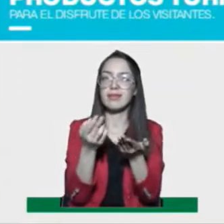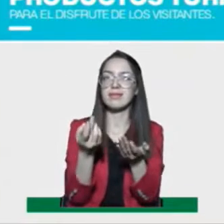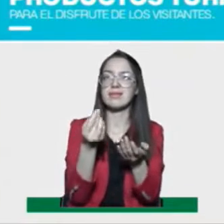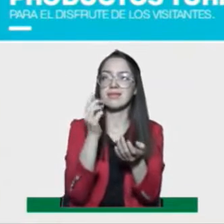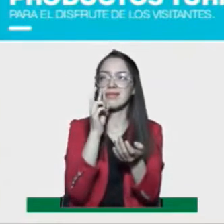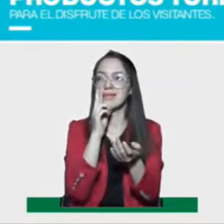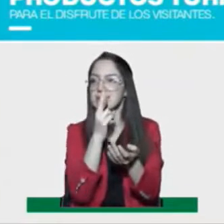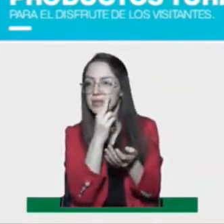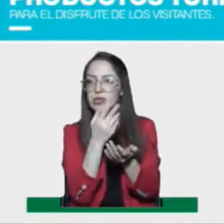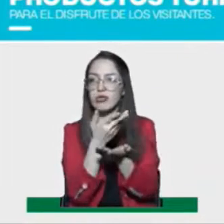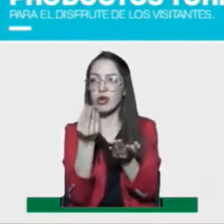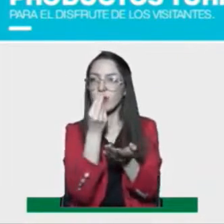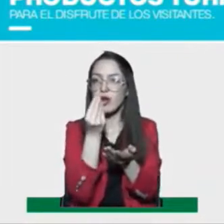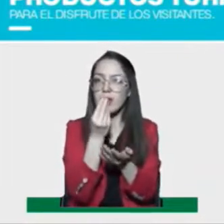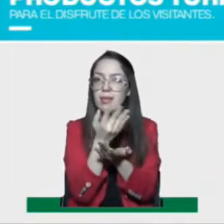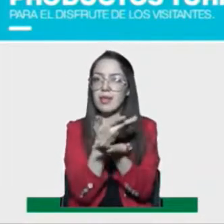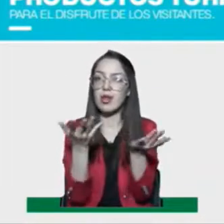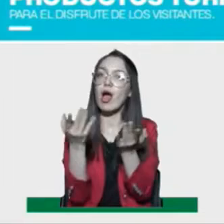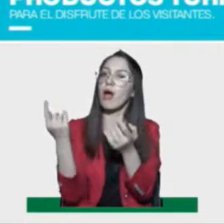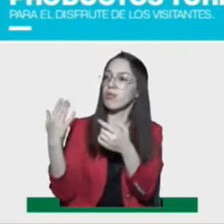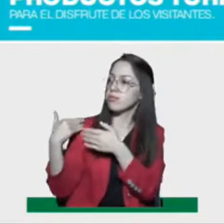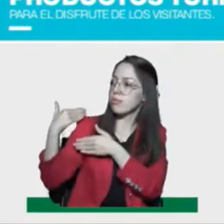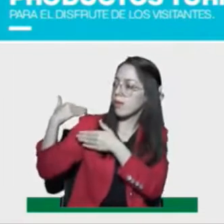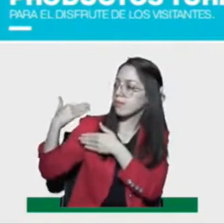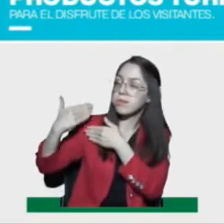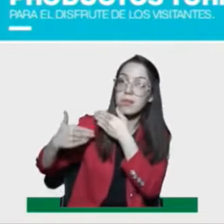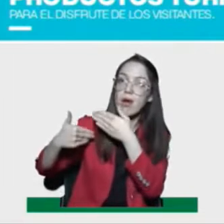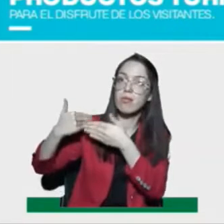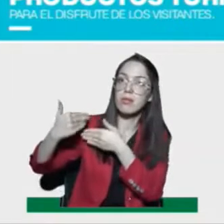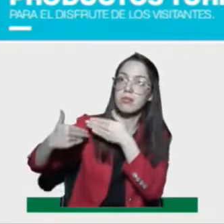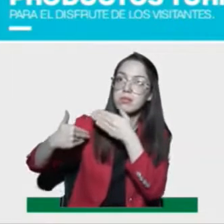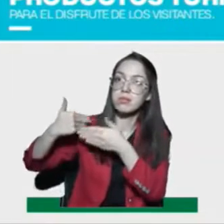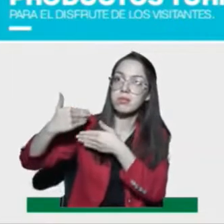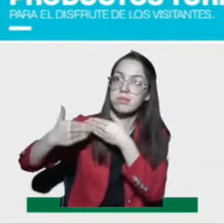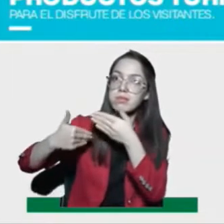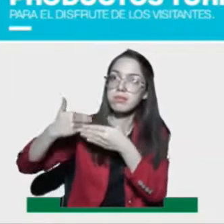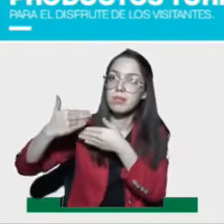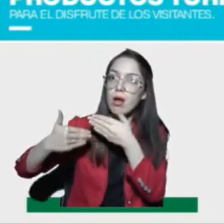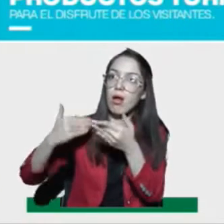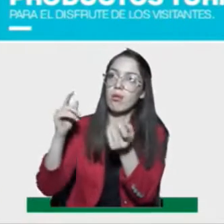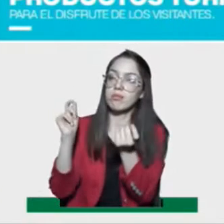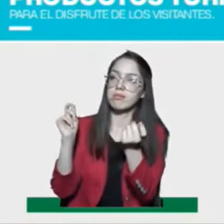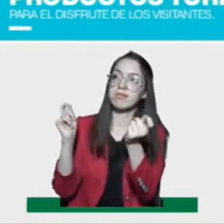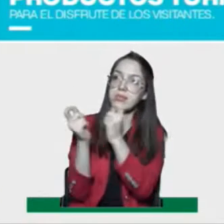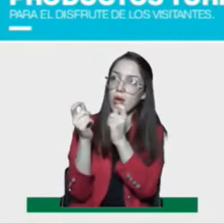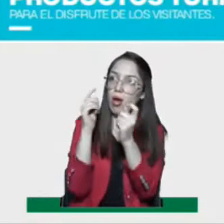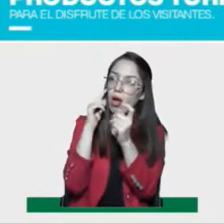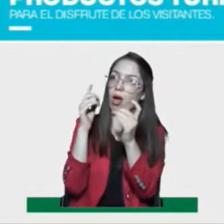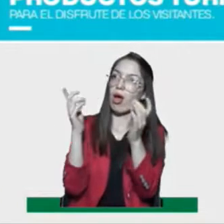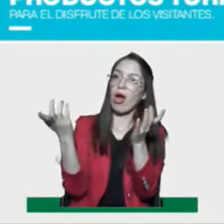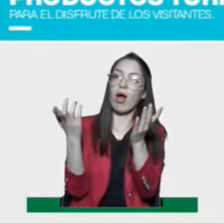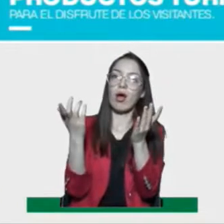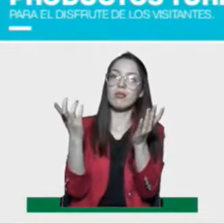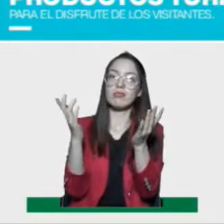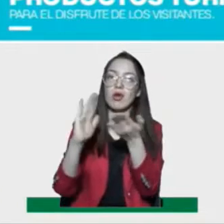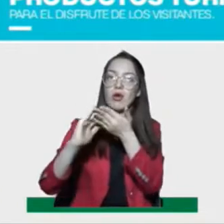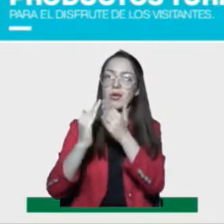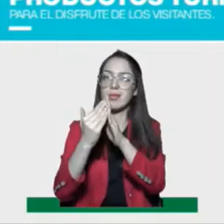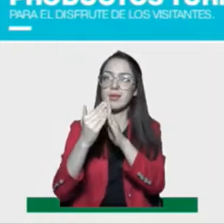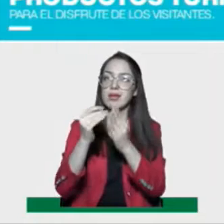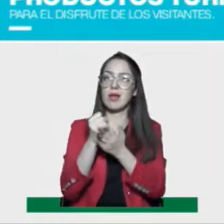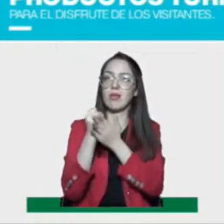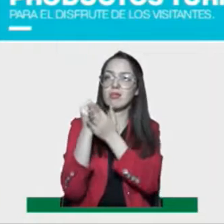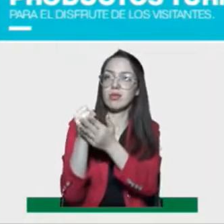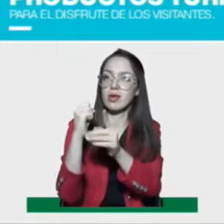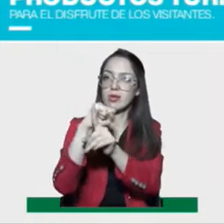viene desarrollándose en los últimos años, particularidades de un enfoque del turismo comunitario y turismo social, que hace